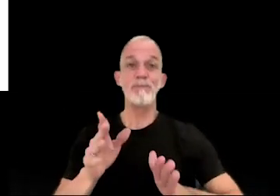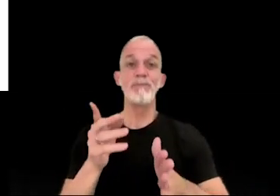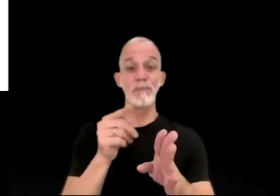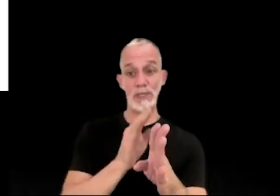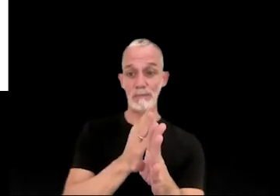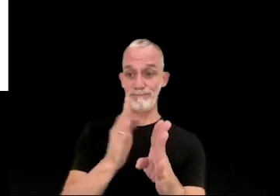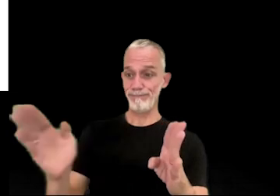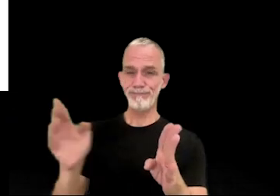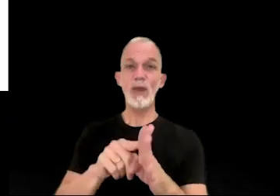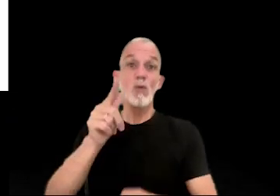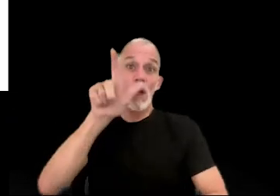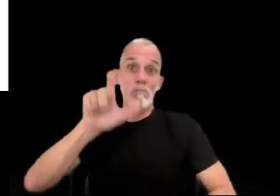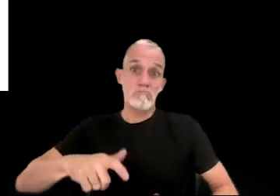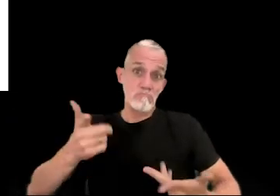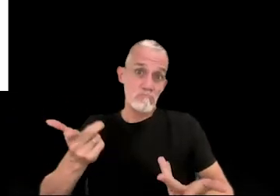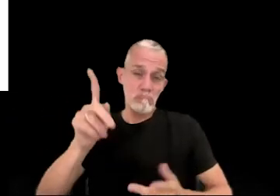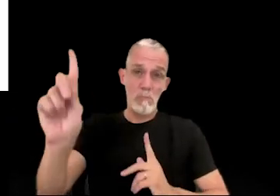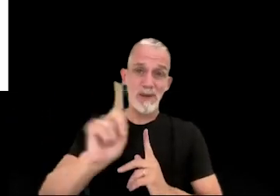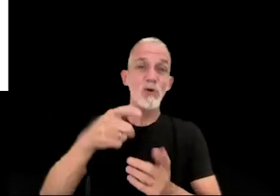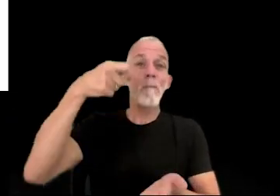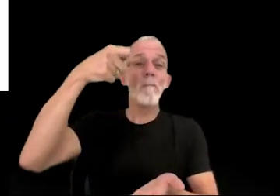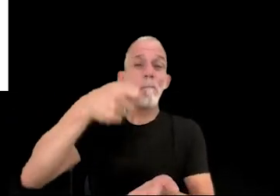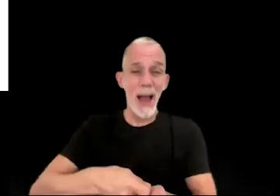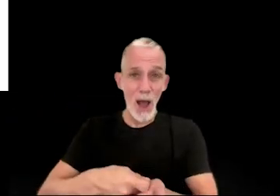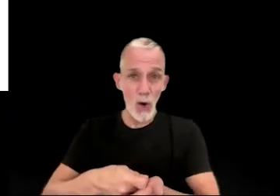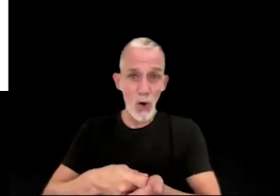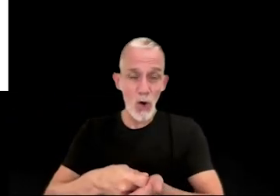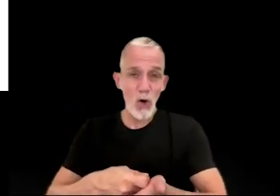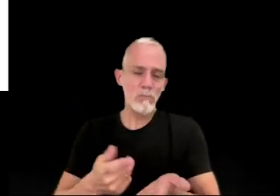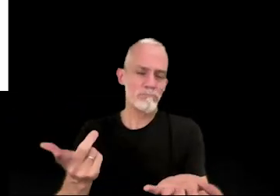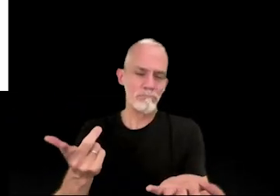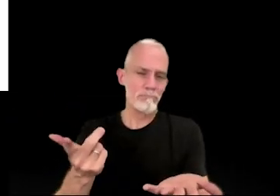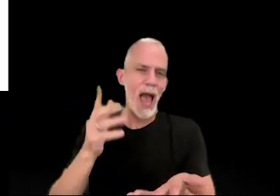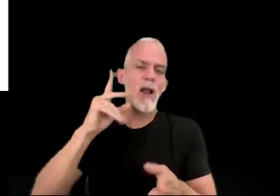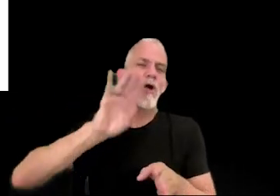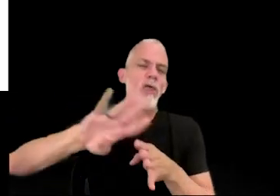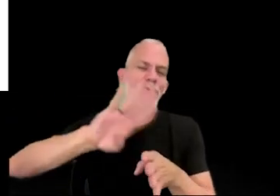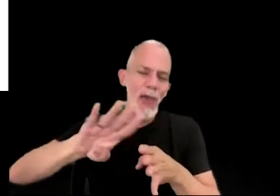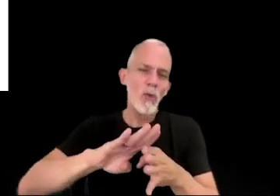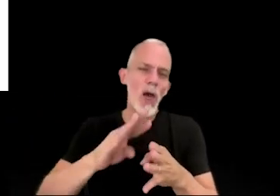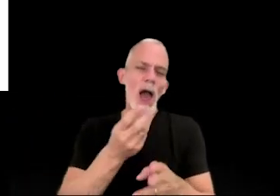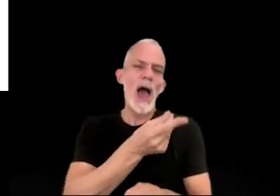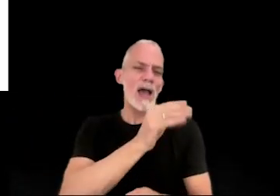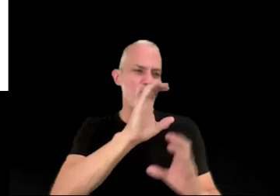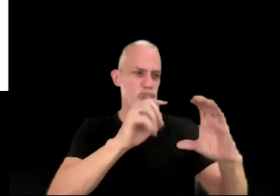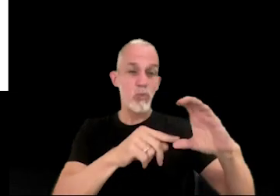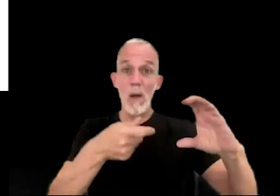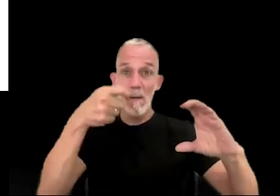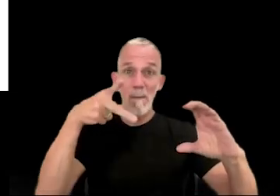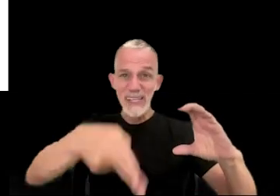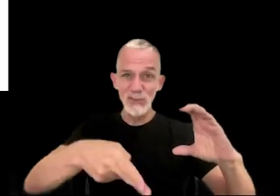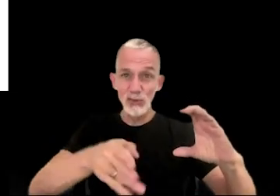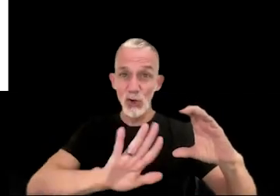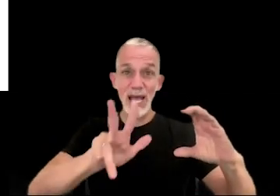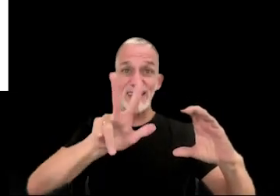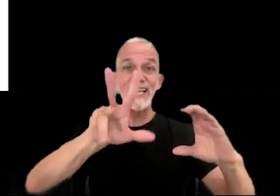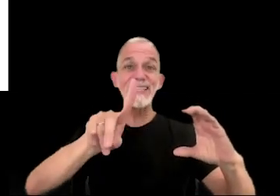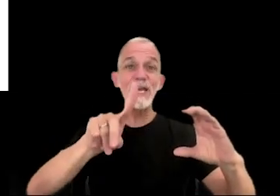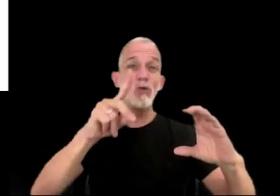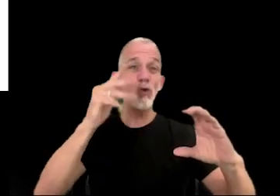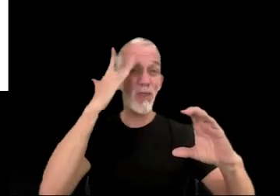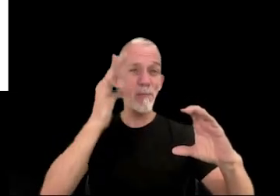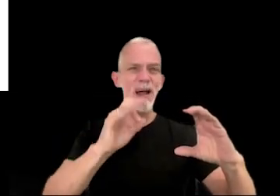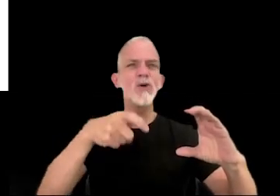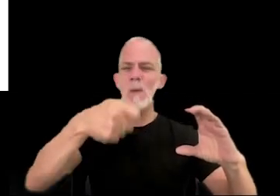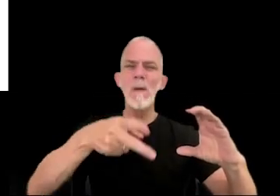un contribuyente pagó alguna deuda de capital vencida el 31 del 3, pero la abonó fuera de